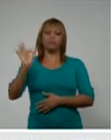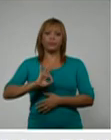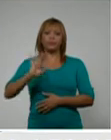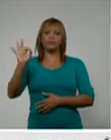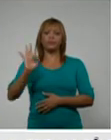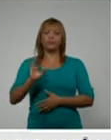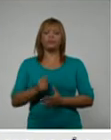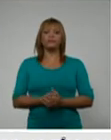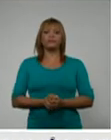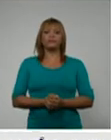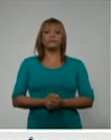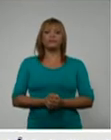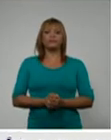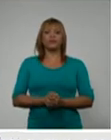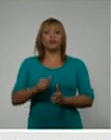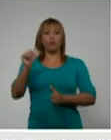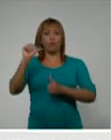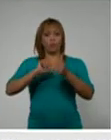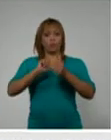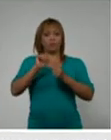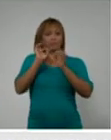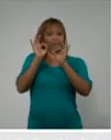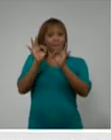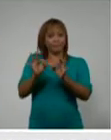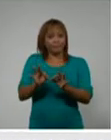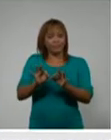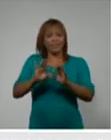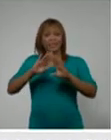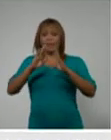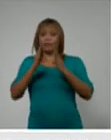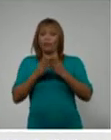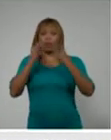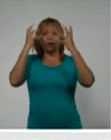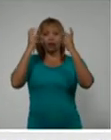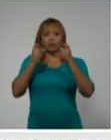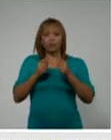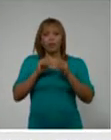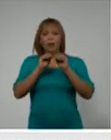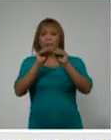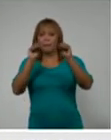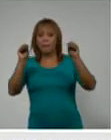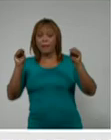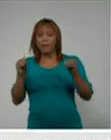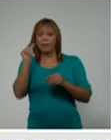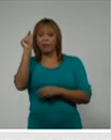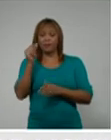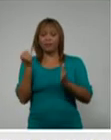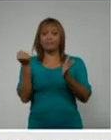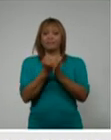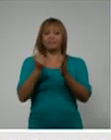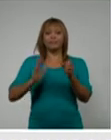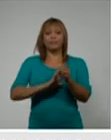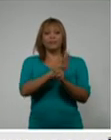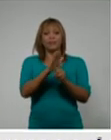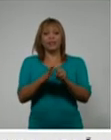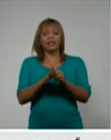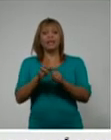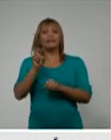Con este comportamiento del diagnóstico y la distribución de los casos, de los